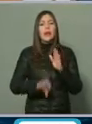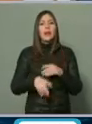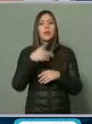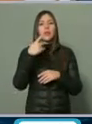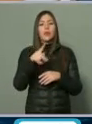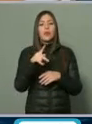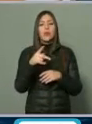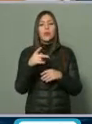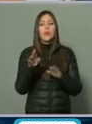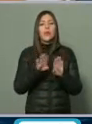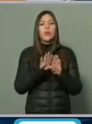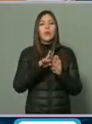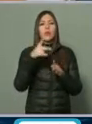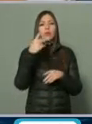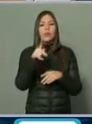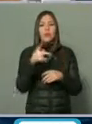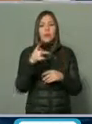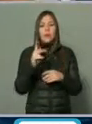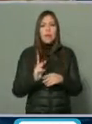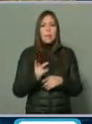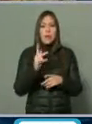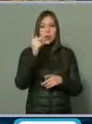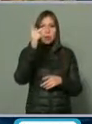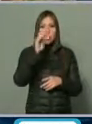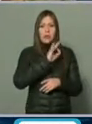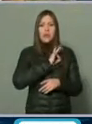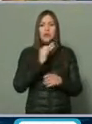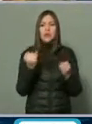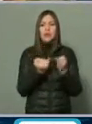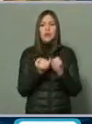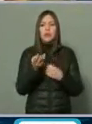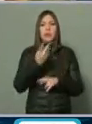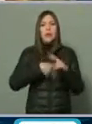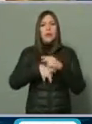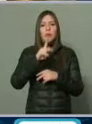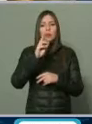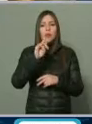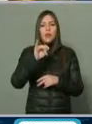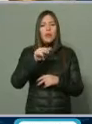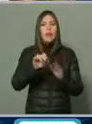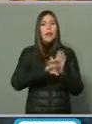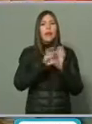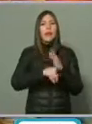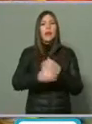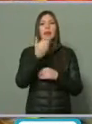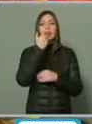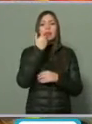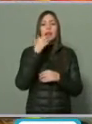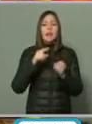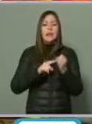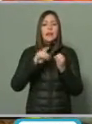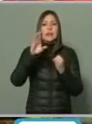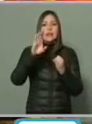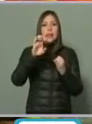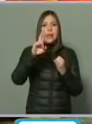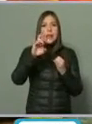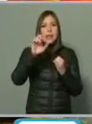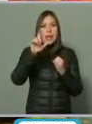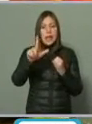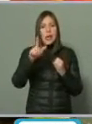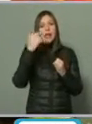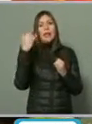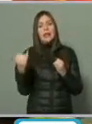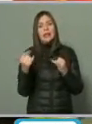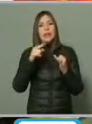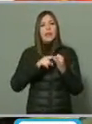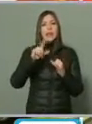proteína animal a partir de vegetales. Fíjense ustedes, cuando tenemos un cereal y una leguminosa, les comentaba que